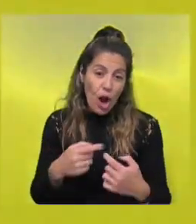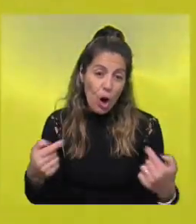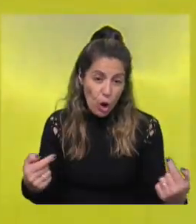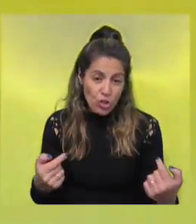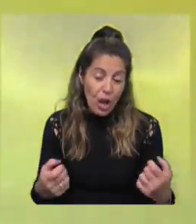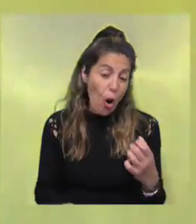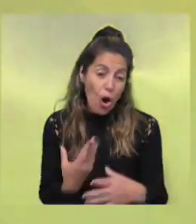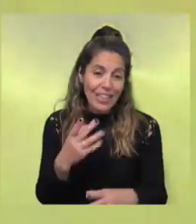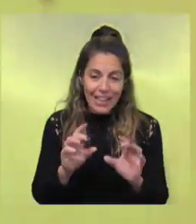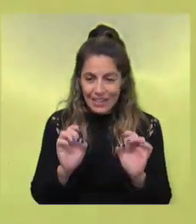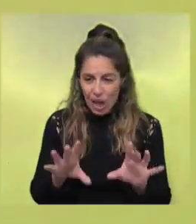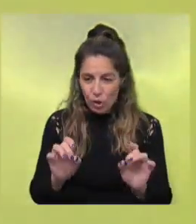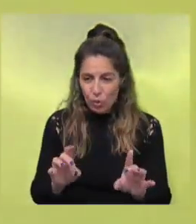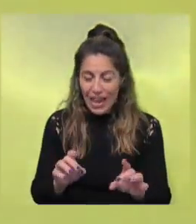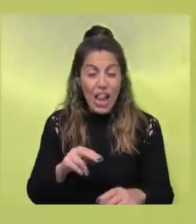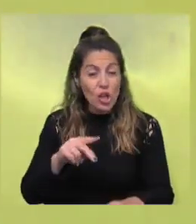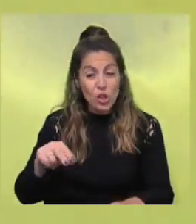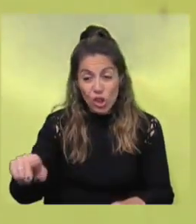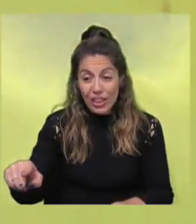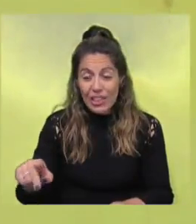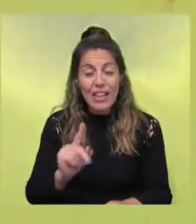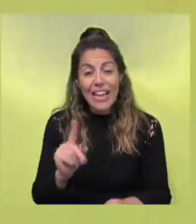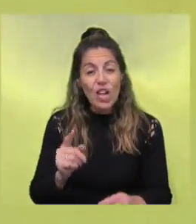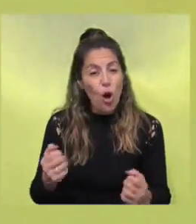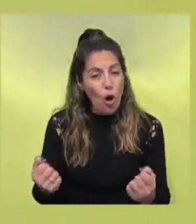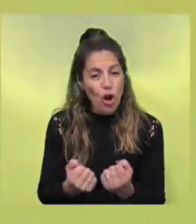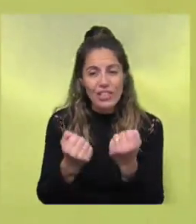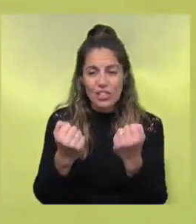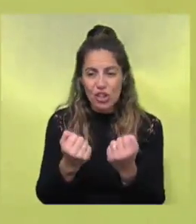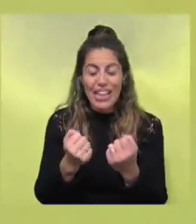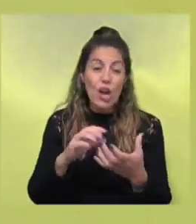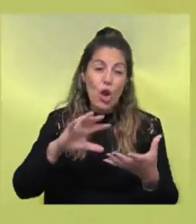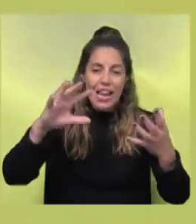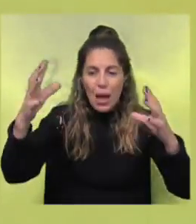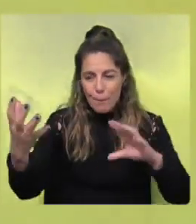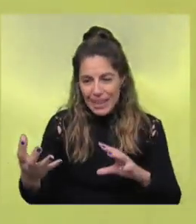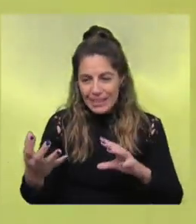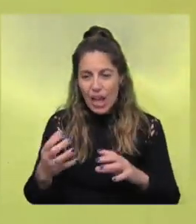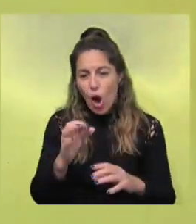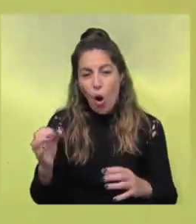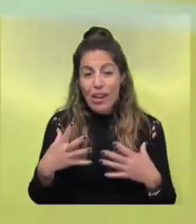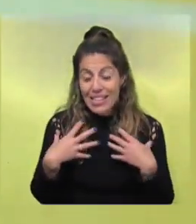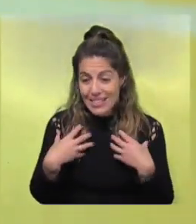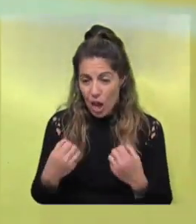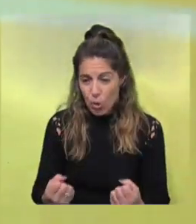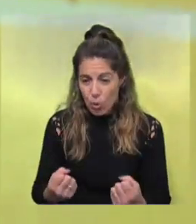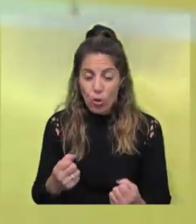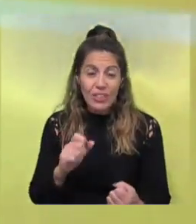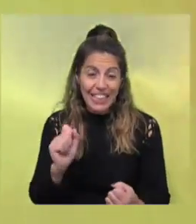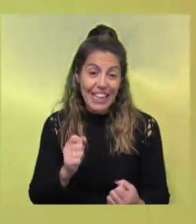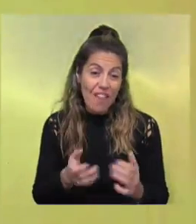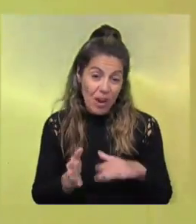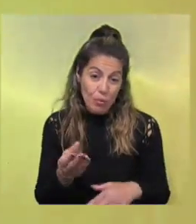tengan un origen natural, que sean sostenibles, que no colisionen ni con el ambiente ni con la salud de quienes vamos a